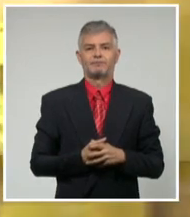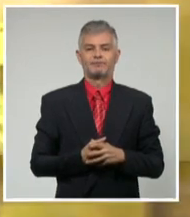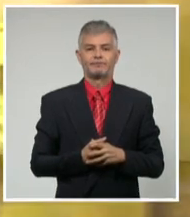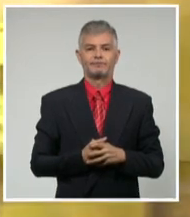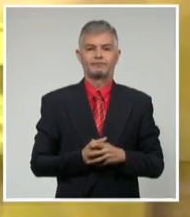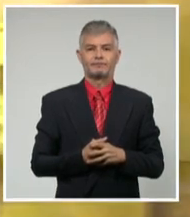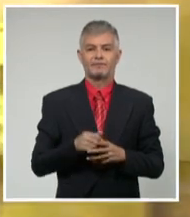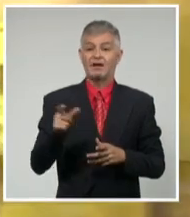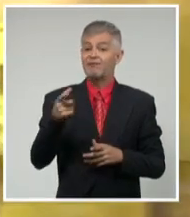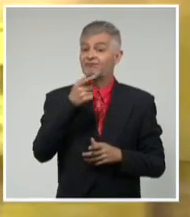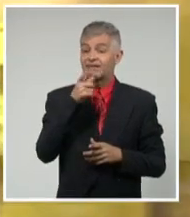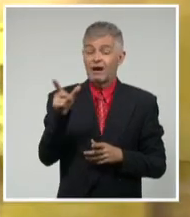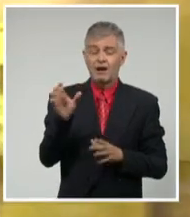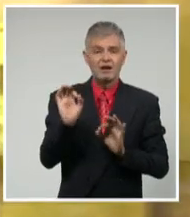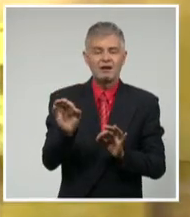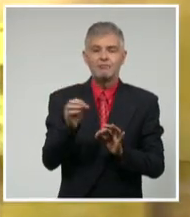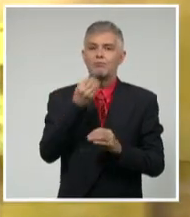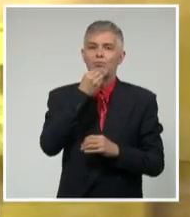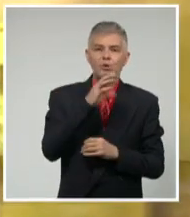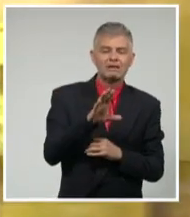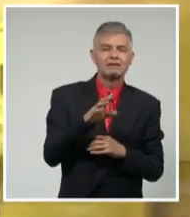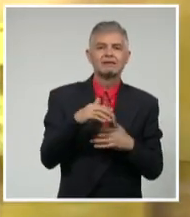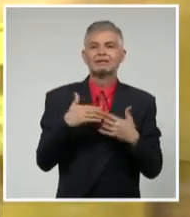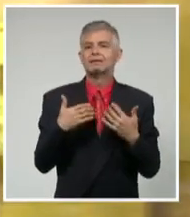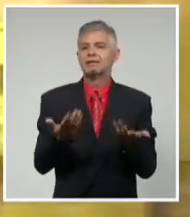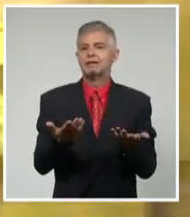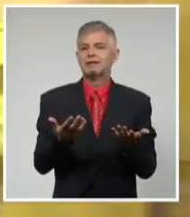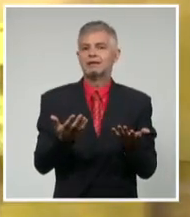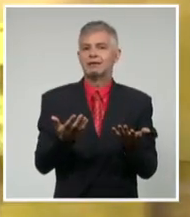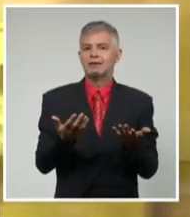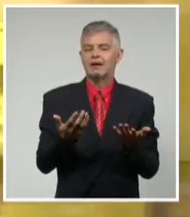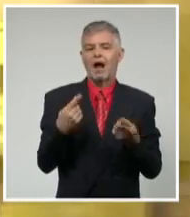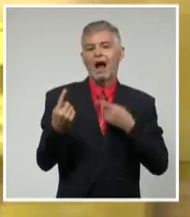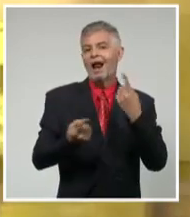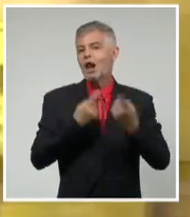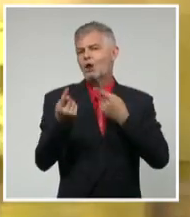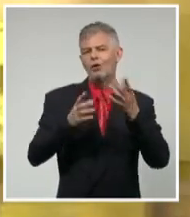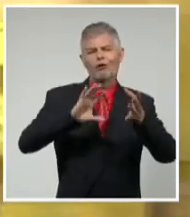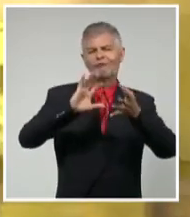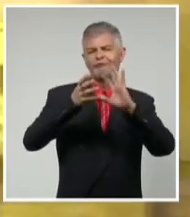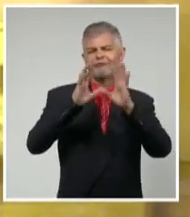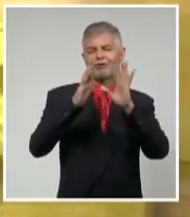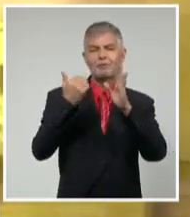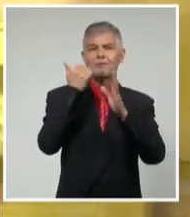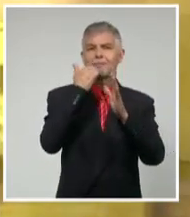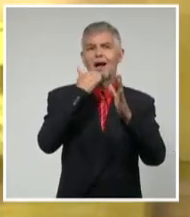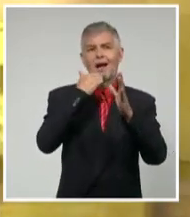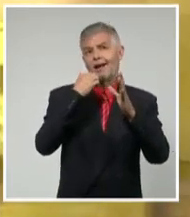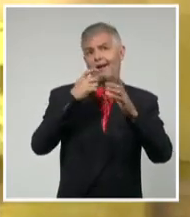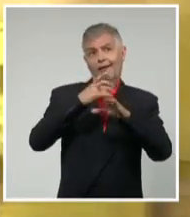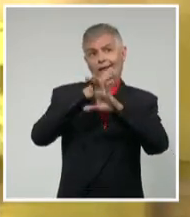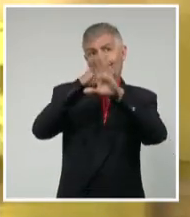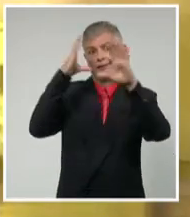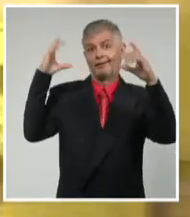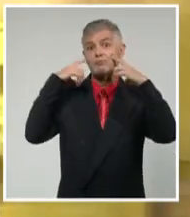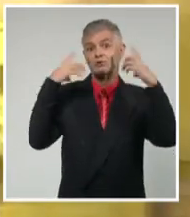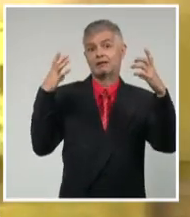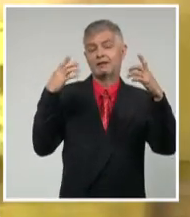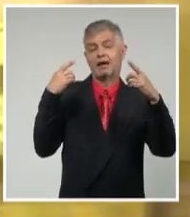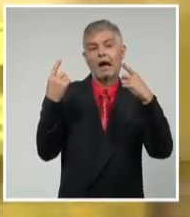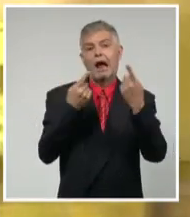Era capaz de ir de las estrategias más sublimes a los detalles